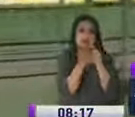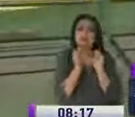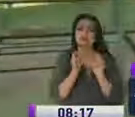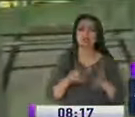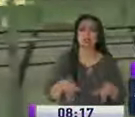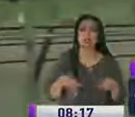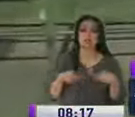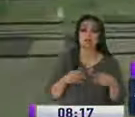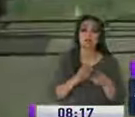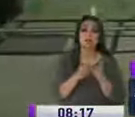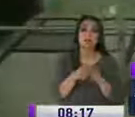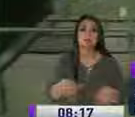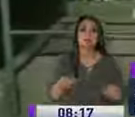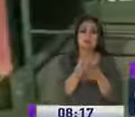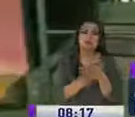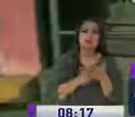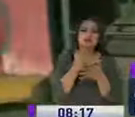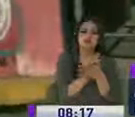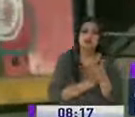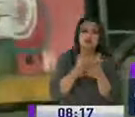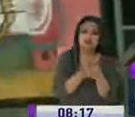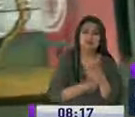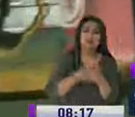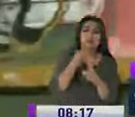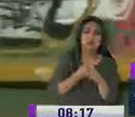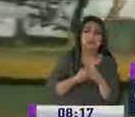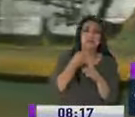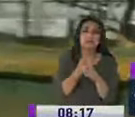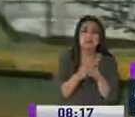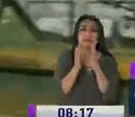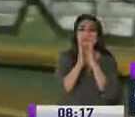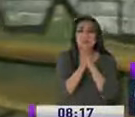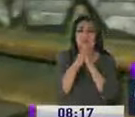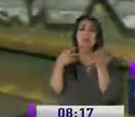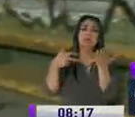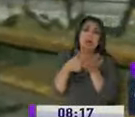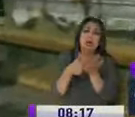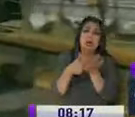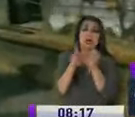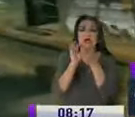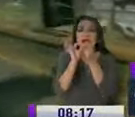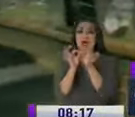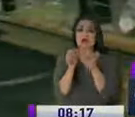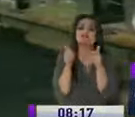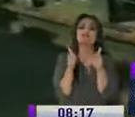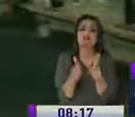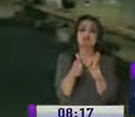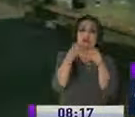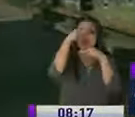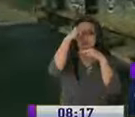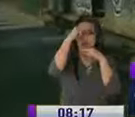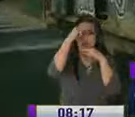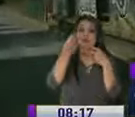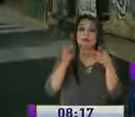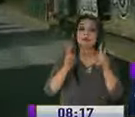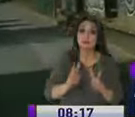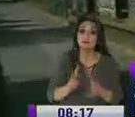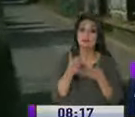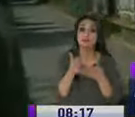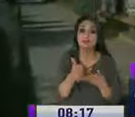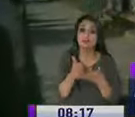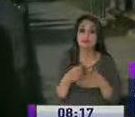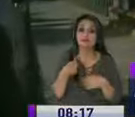el pedido de los vecinos que vienen luchando meses por este tema es una gran noticia y también es una gran noticia para toda la